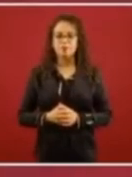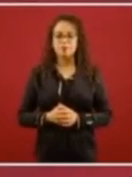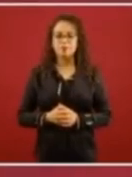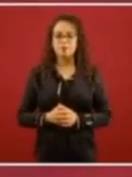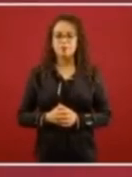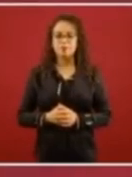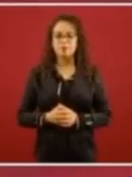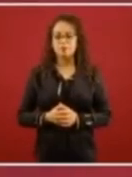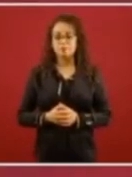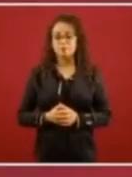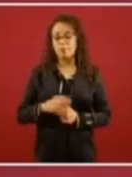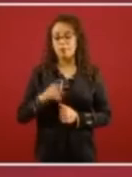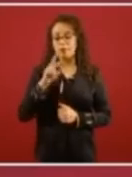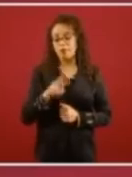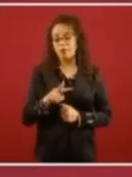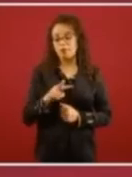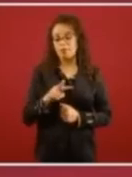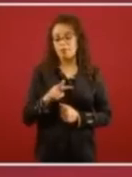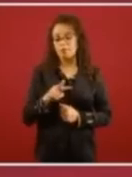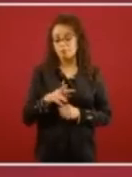bases muy sólidas,